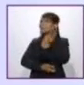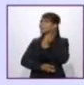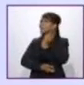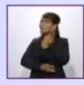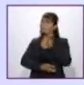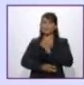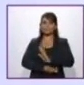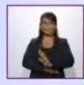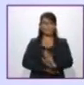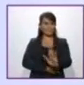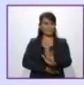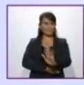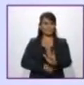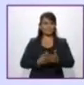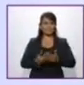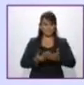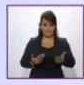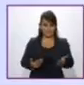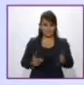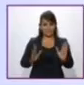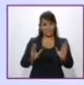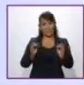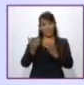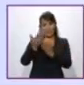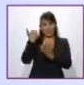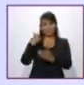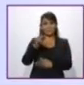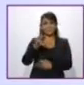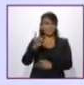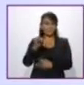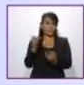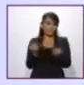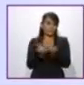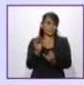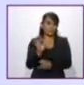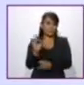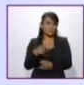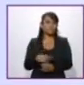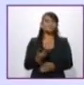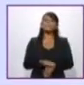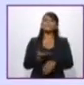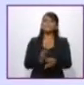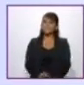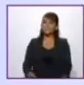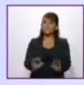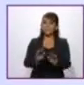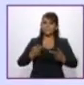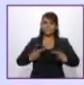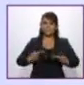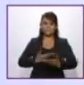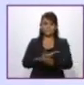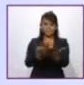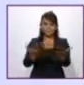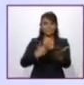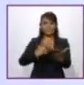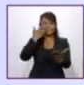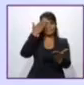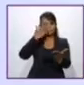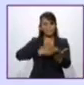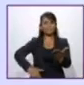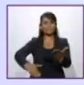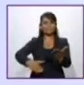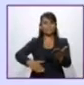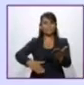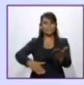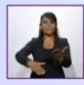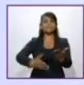gobierno o en el gobierno del PRI. Es indispensable que la ciudadanía se sume a la tarea de las